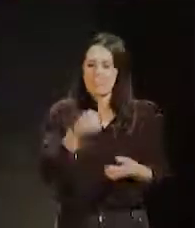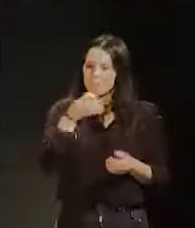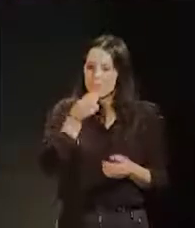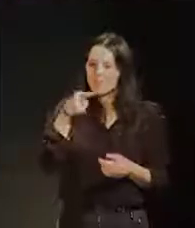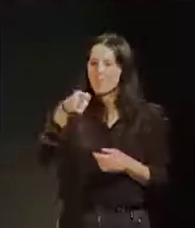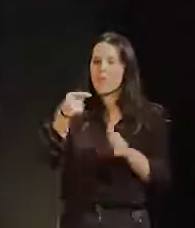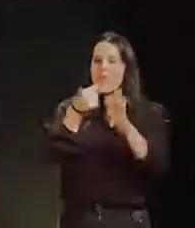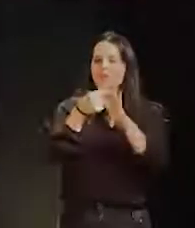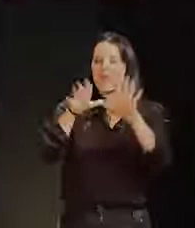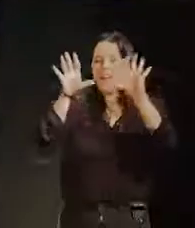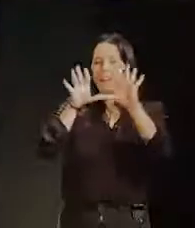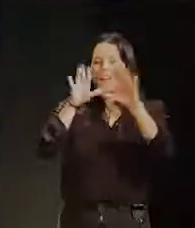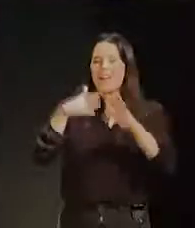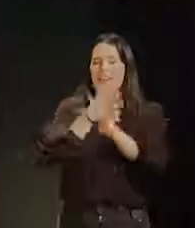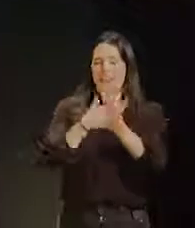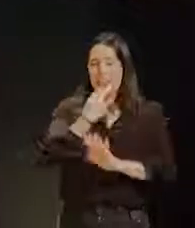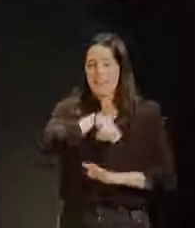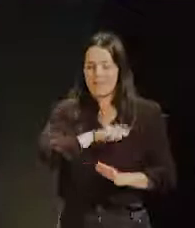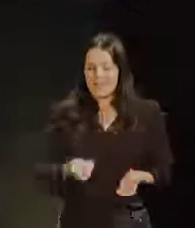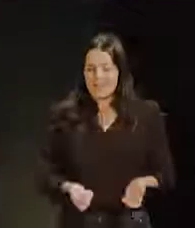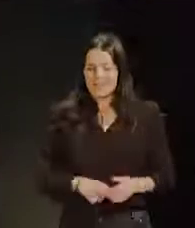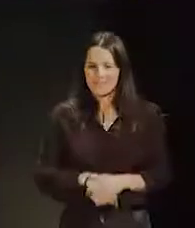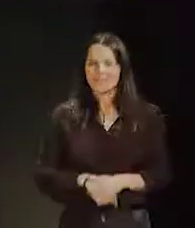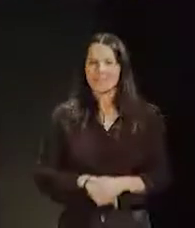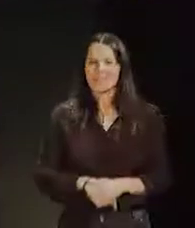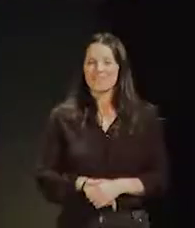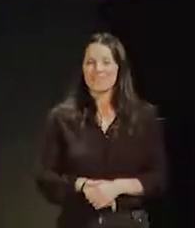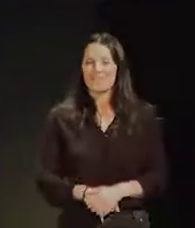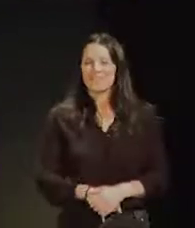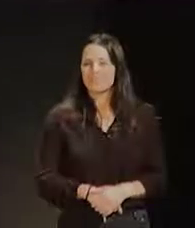español. Wow, disculpa.